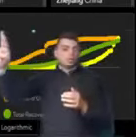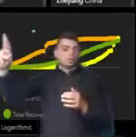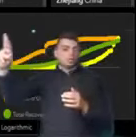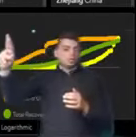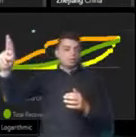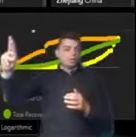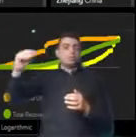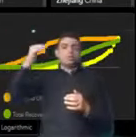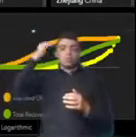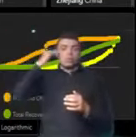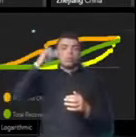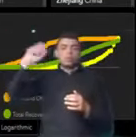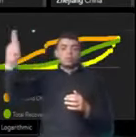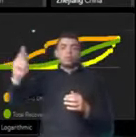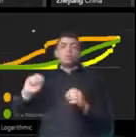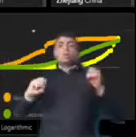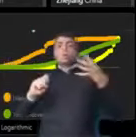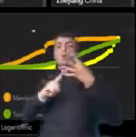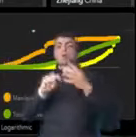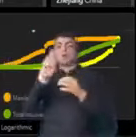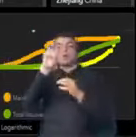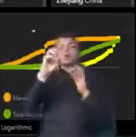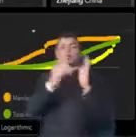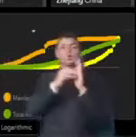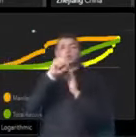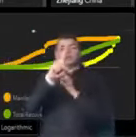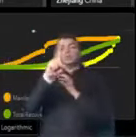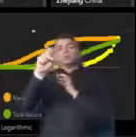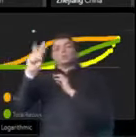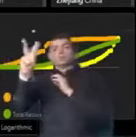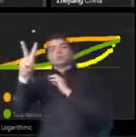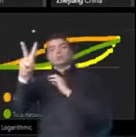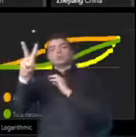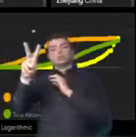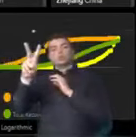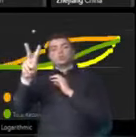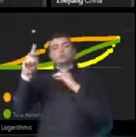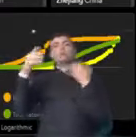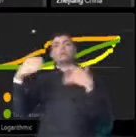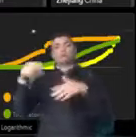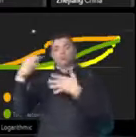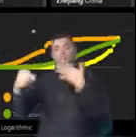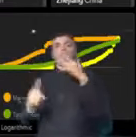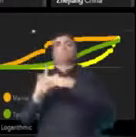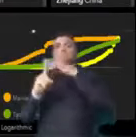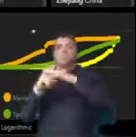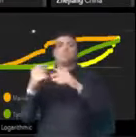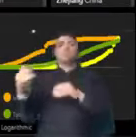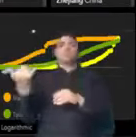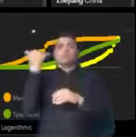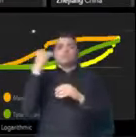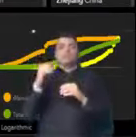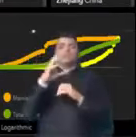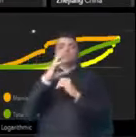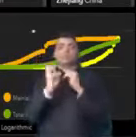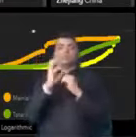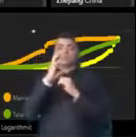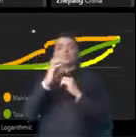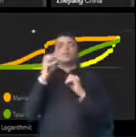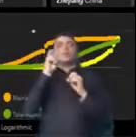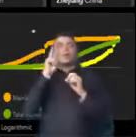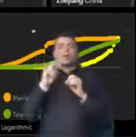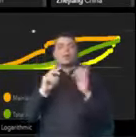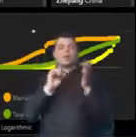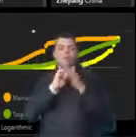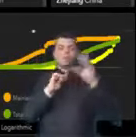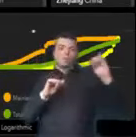con 8.162 casos, es la cuarta con más casos, pero quiero que miren en su parte izquierda, en su parte derecha, perdón, la cantidad de